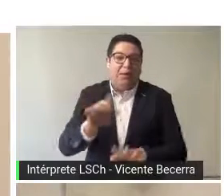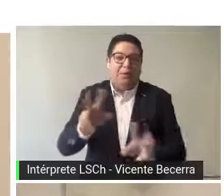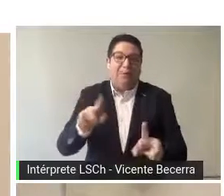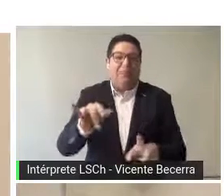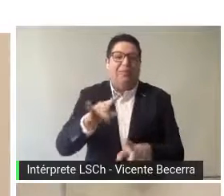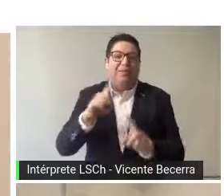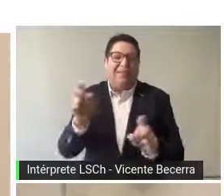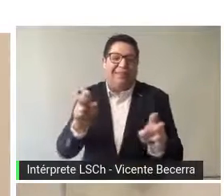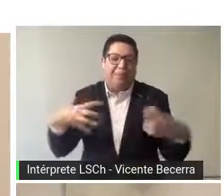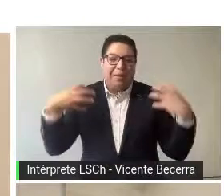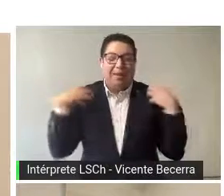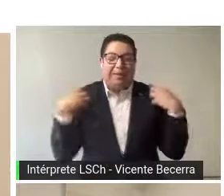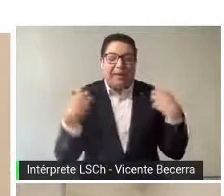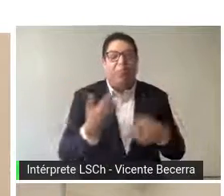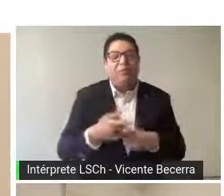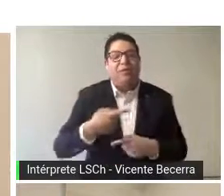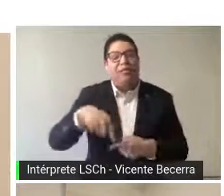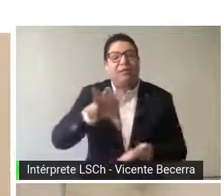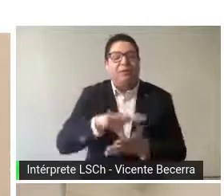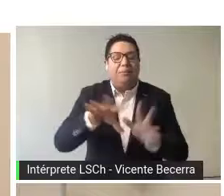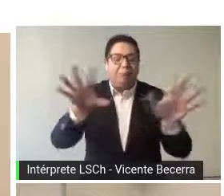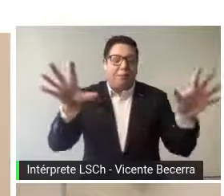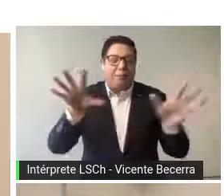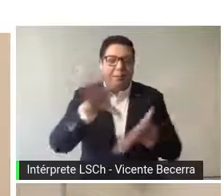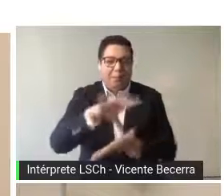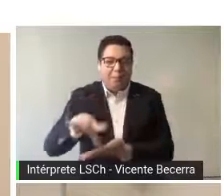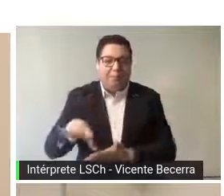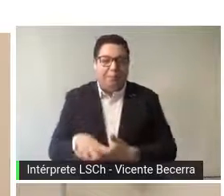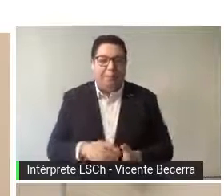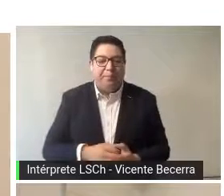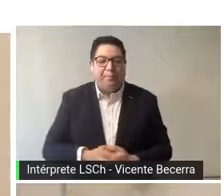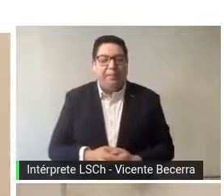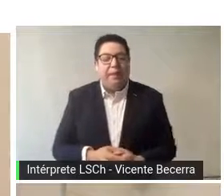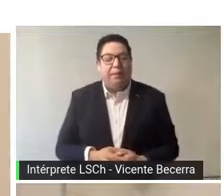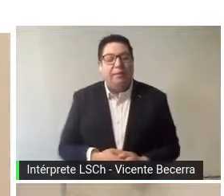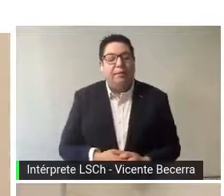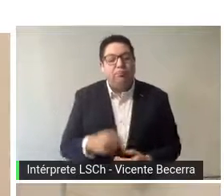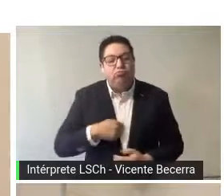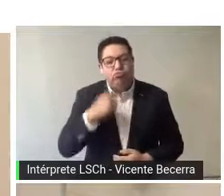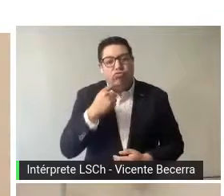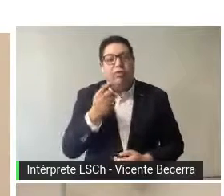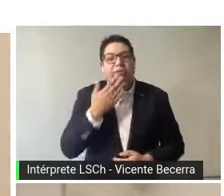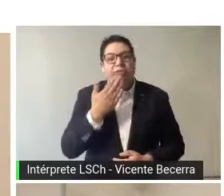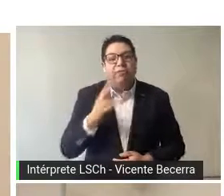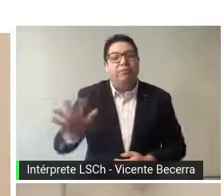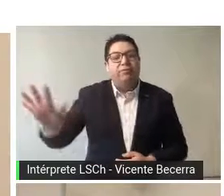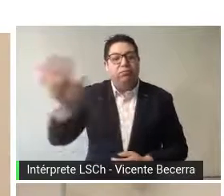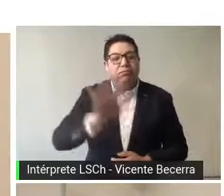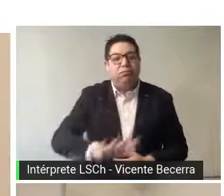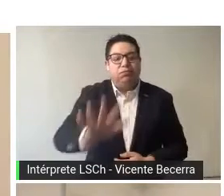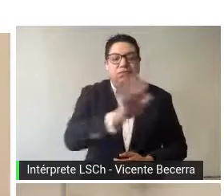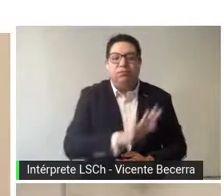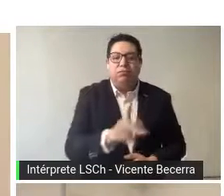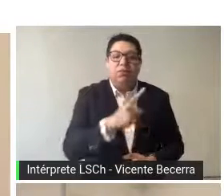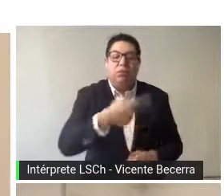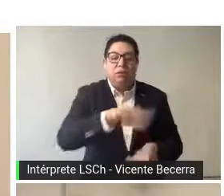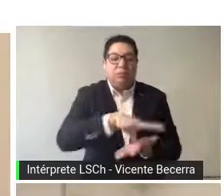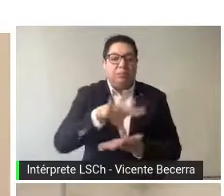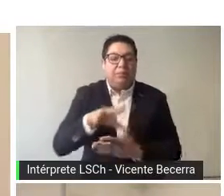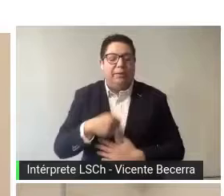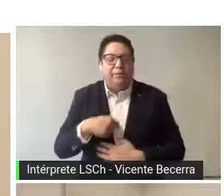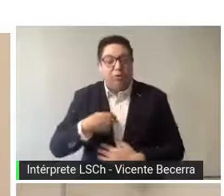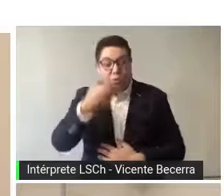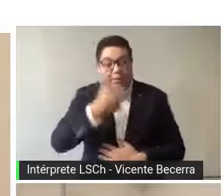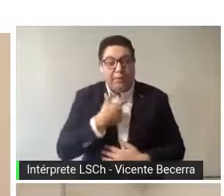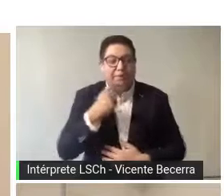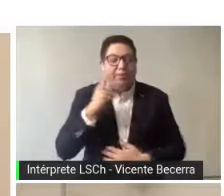eso me tocó vivir mucho afuera. Eso me hizo que siempre estuviera mi vida expuesta a